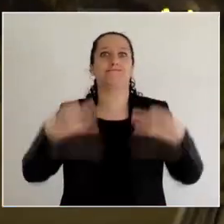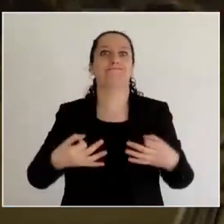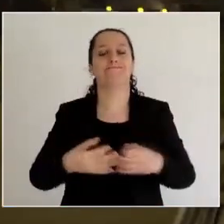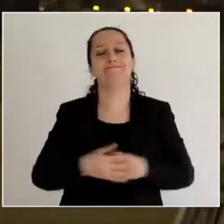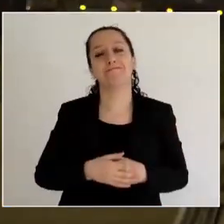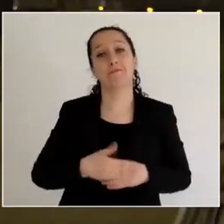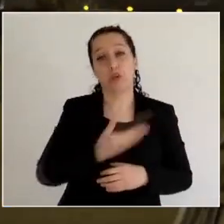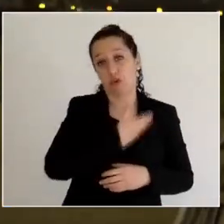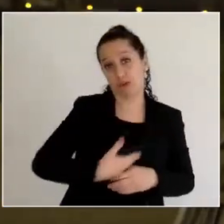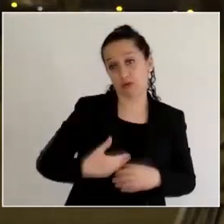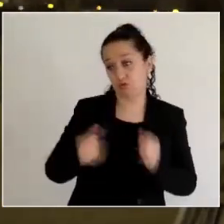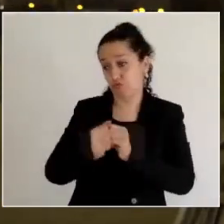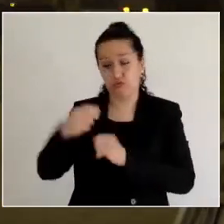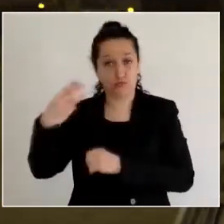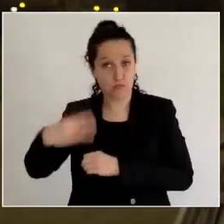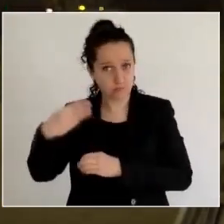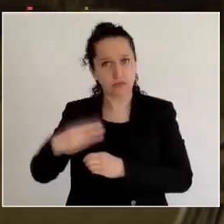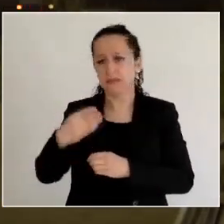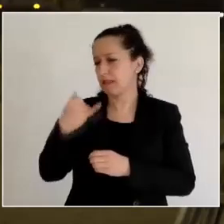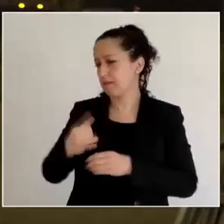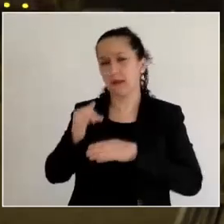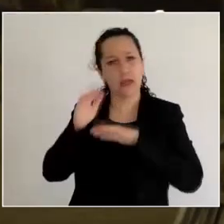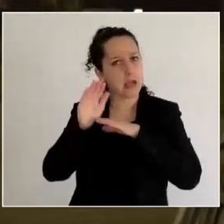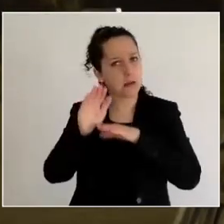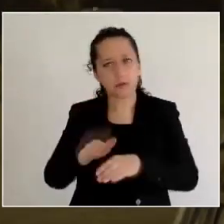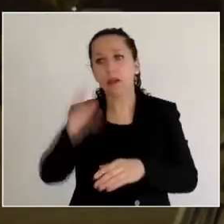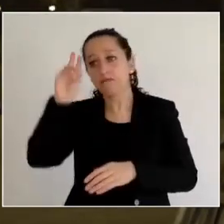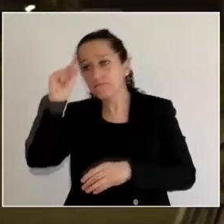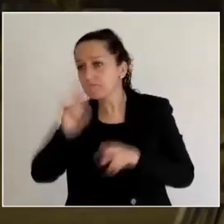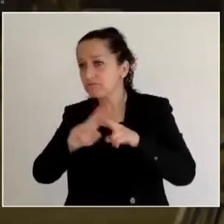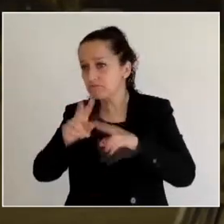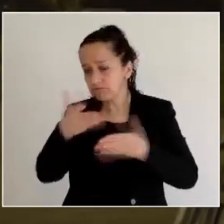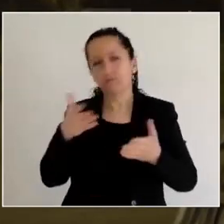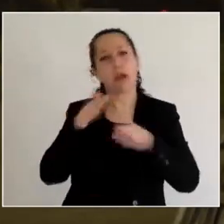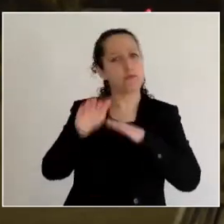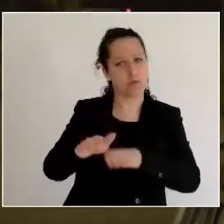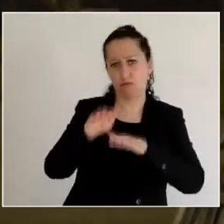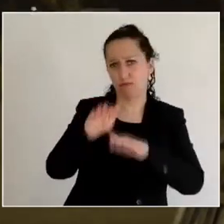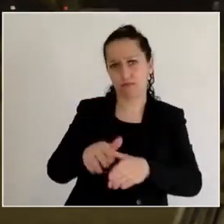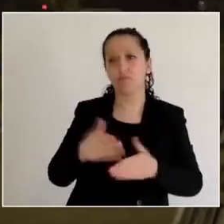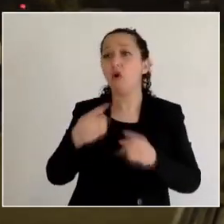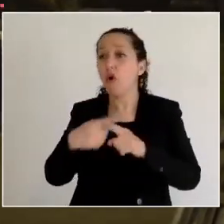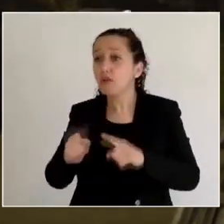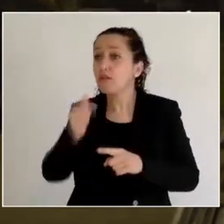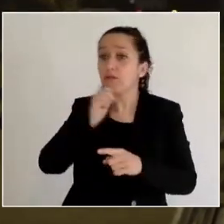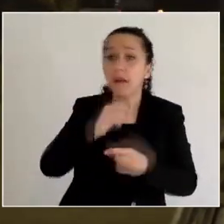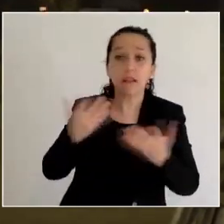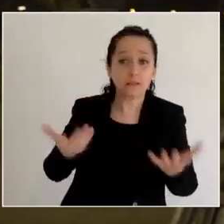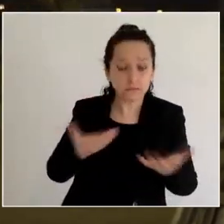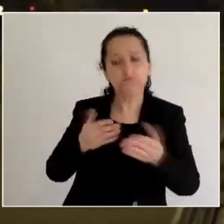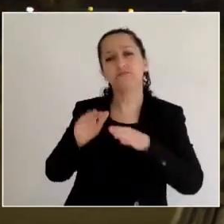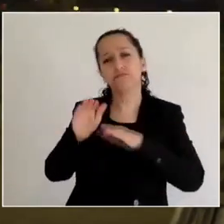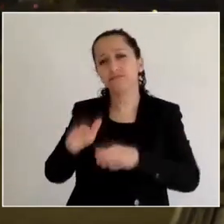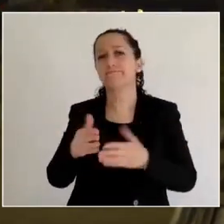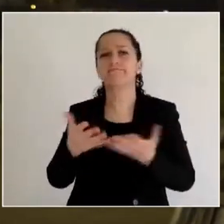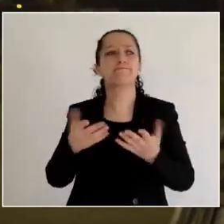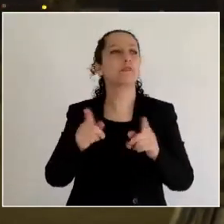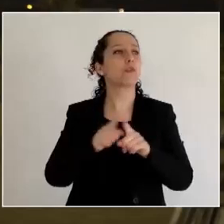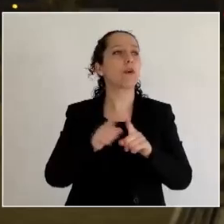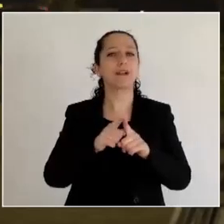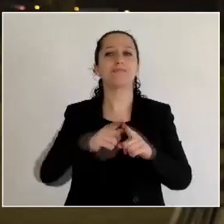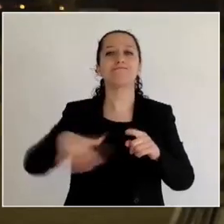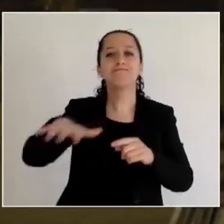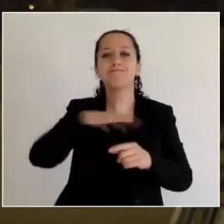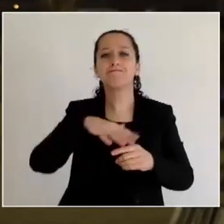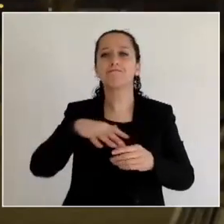junto con el municipio vamos a estar siempre apoyando este tipo de iniciativas y ojalá acompañarlas también con otras intervenciones en relación al fortalecimiento de los